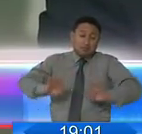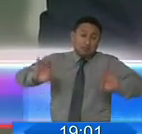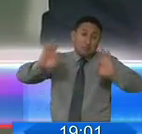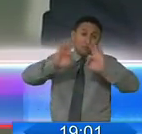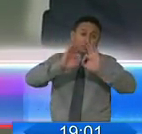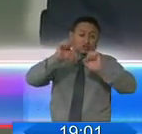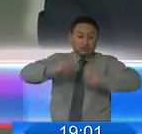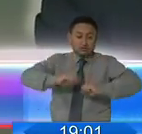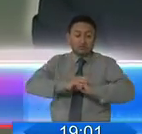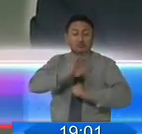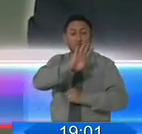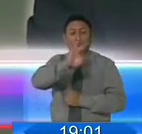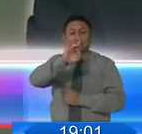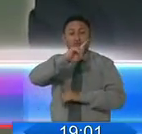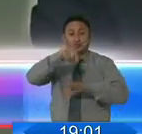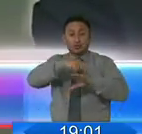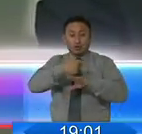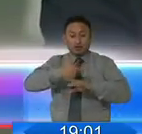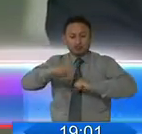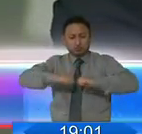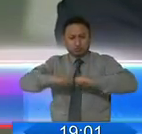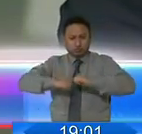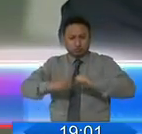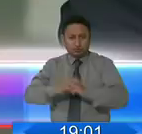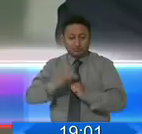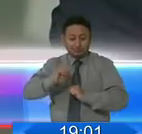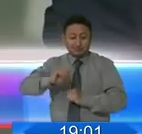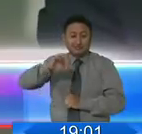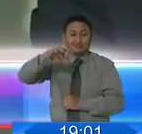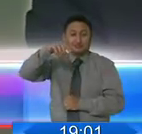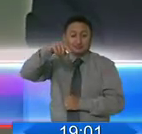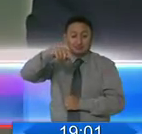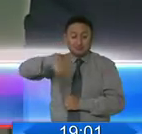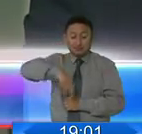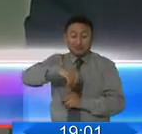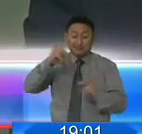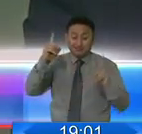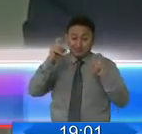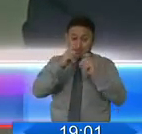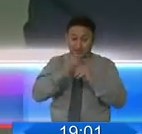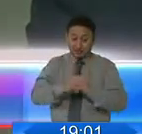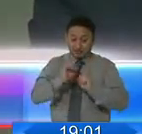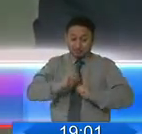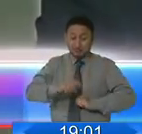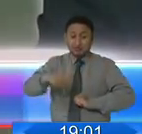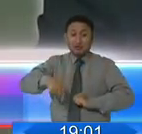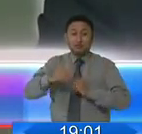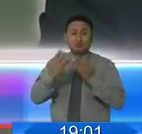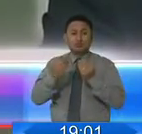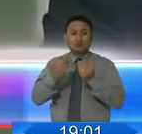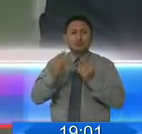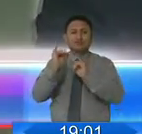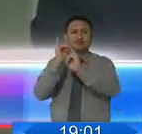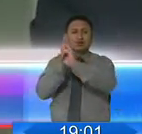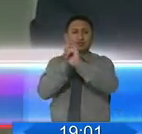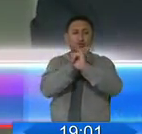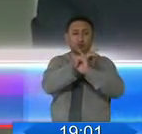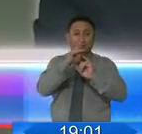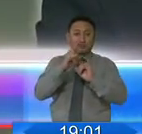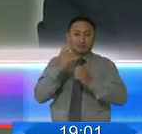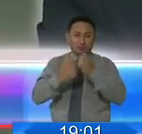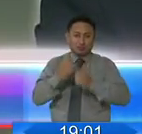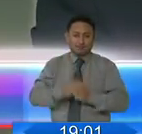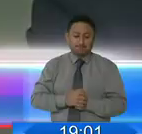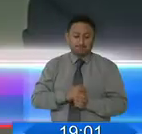y después de estas 48 horas de trabajo de que el estado es complejo y hay muchos organismos aquí involucrados en este episodio el